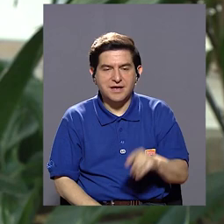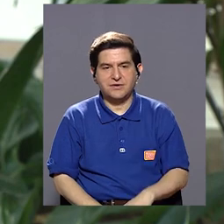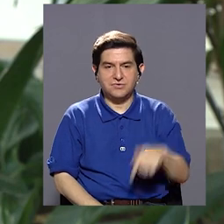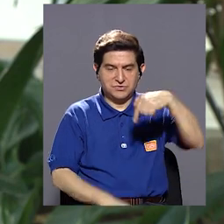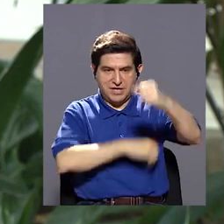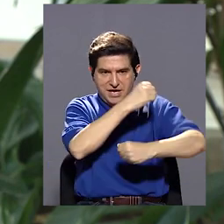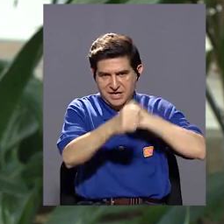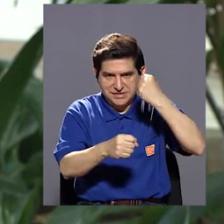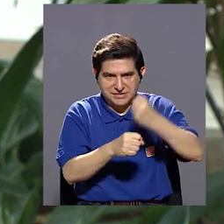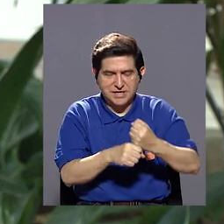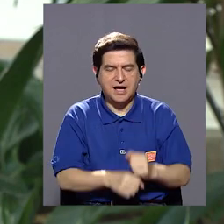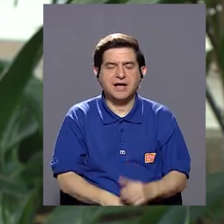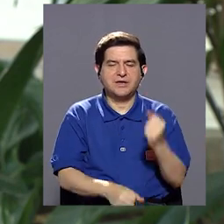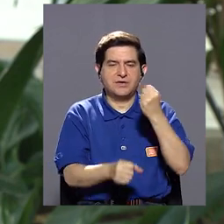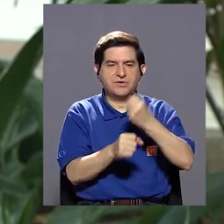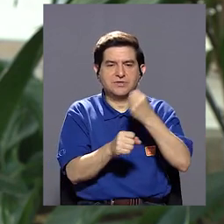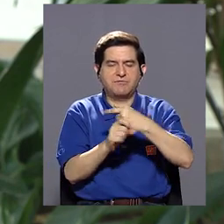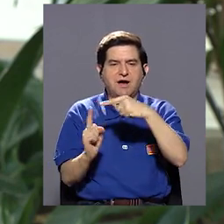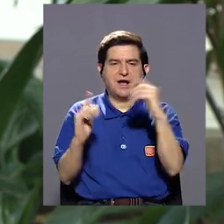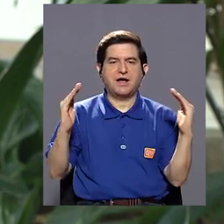a este año